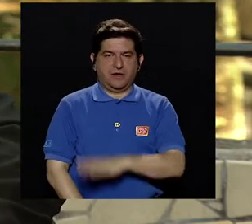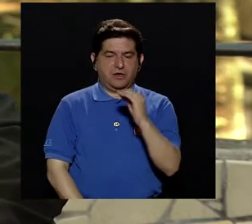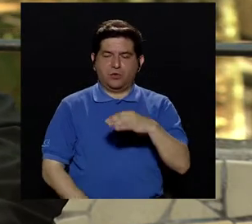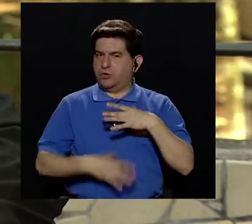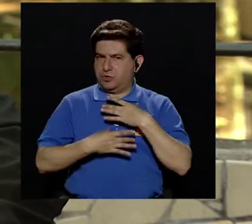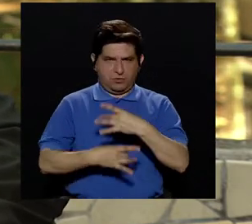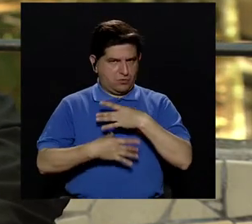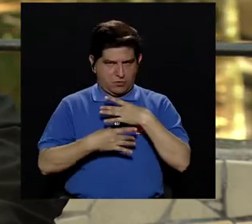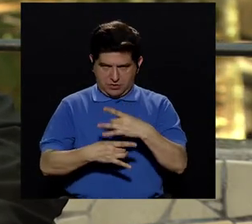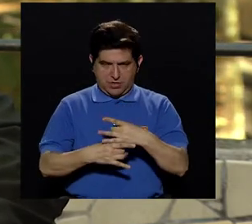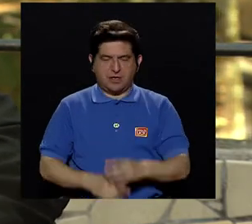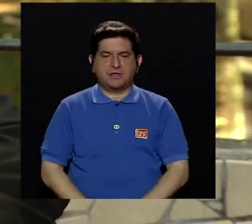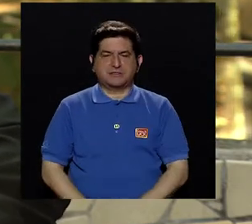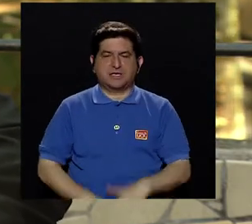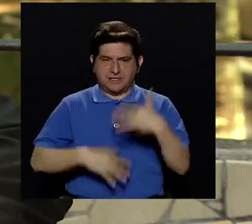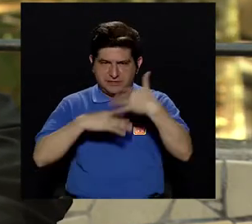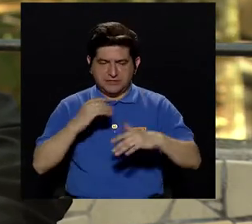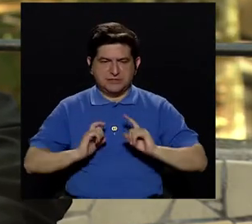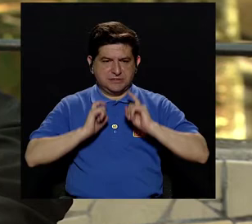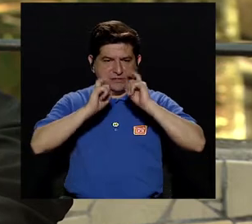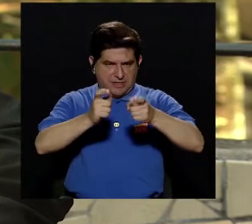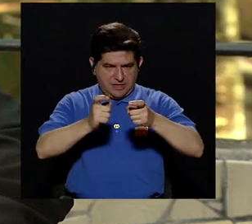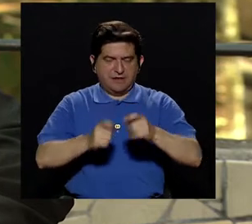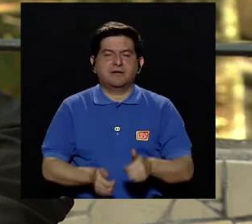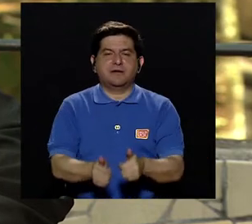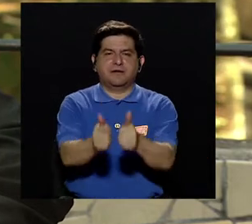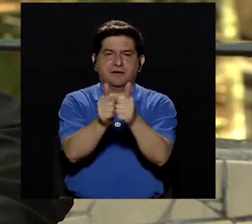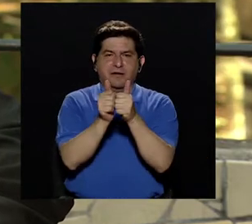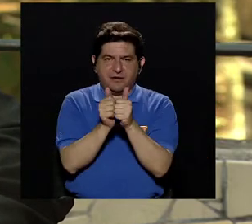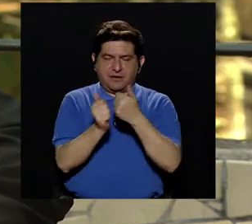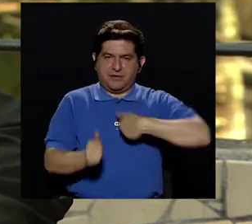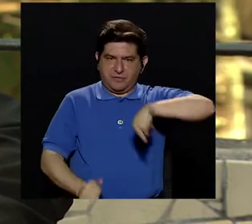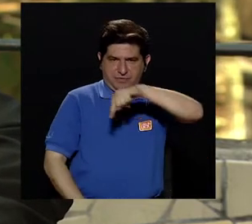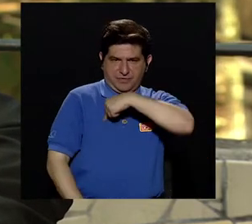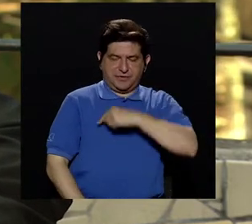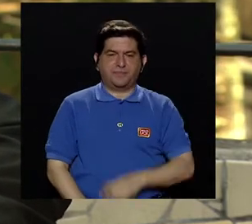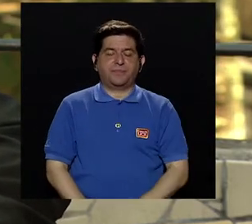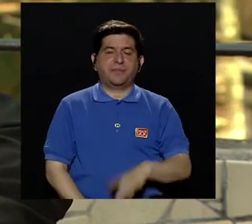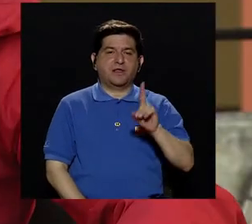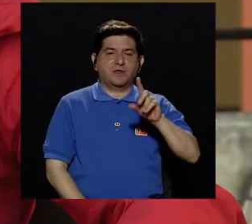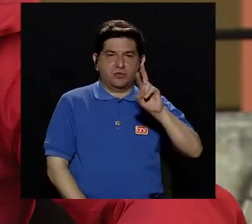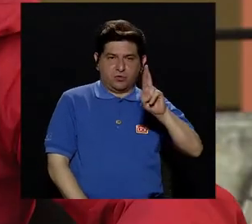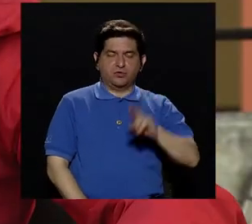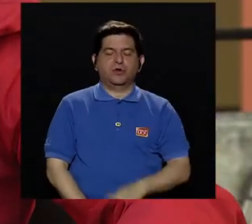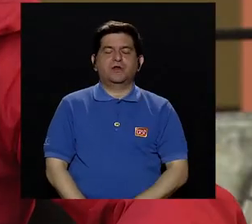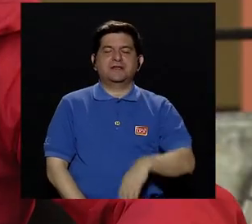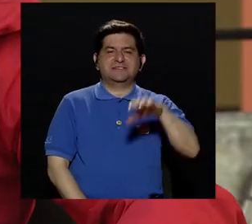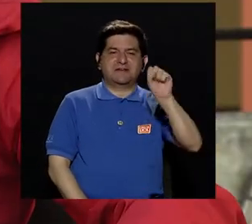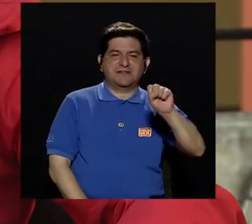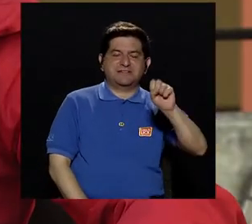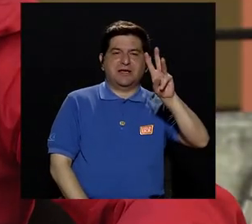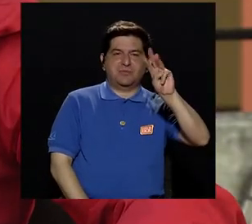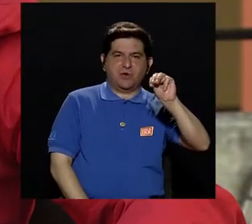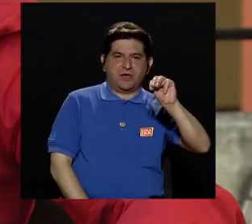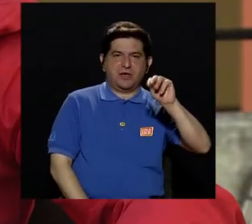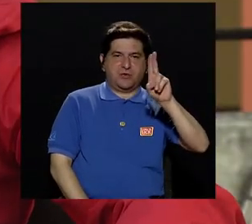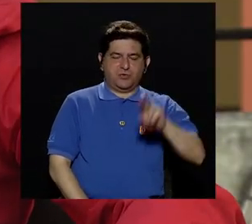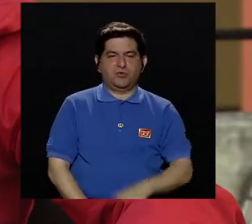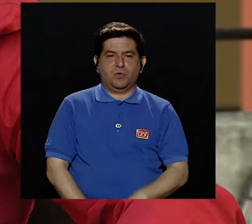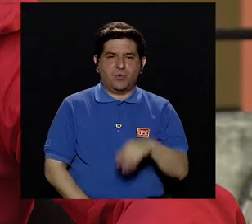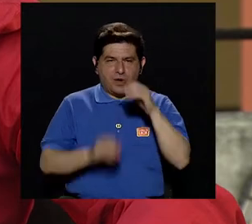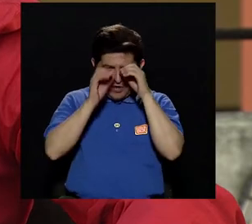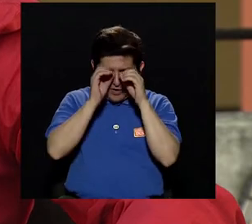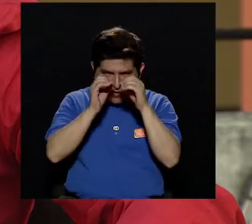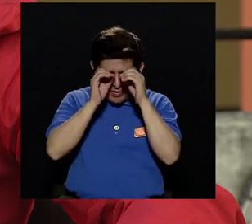que es desinteresado como la donación de sangre, nos acompaña y damos la bienvenida al doctor Sebastián Molina Ulloa, quien es